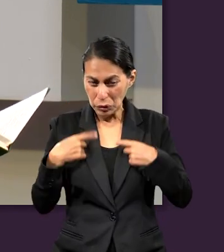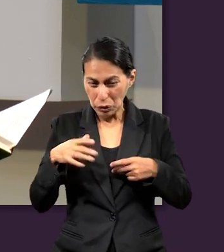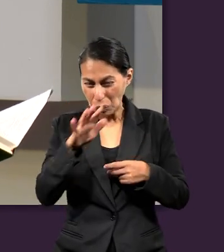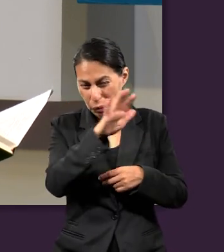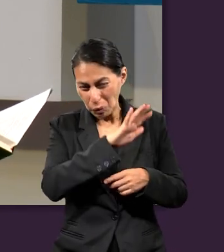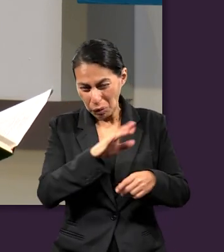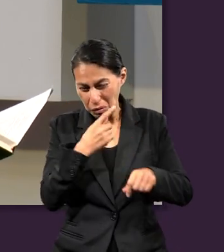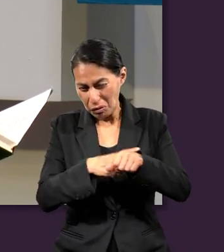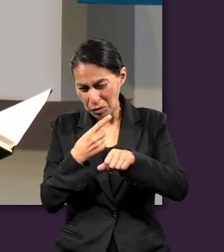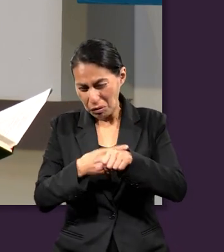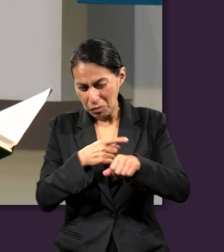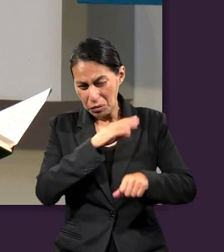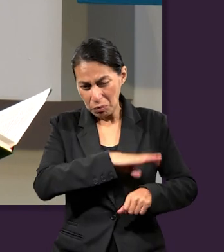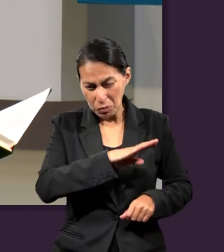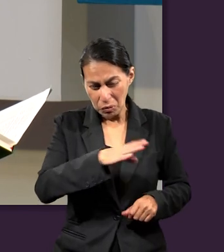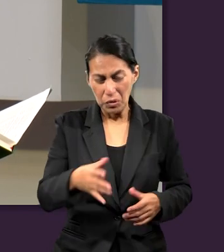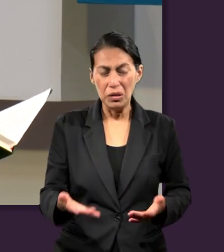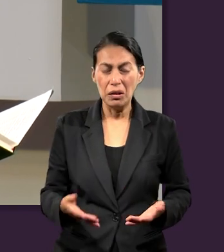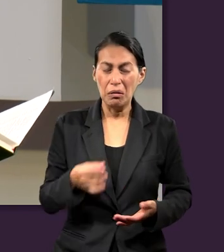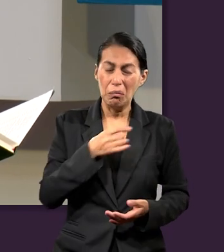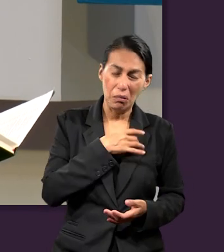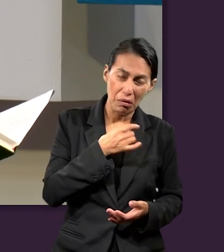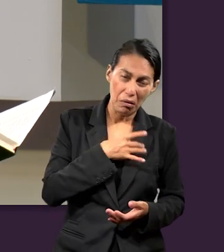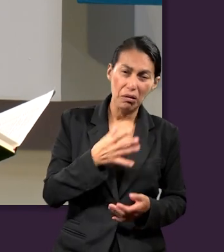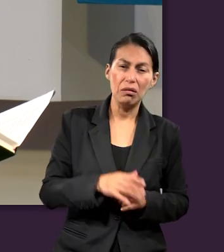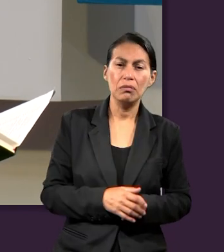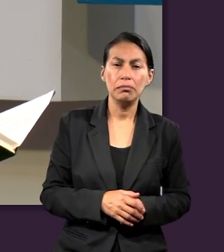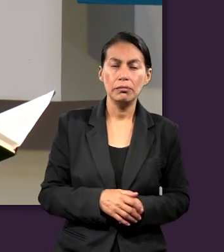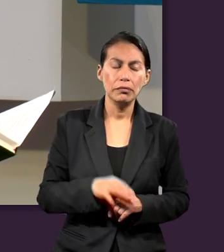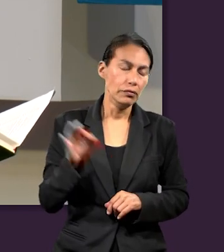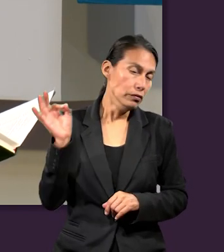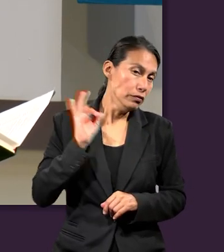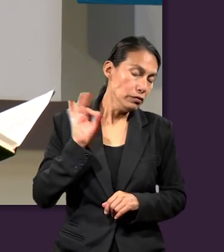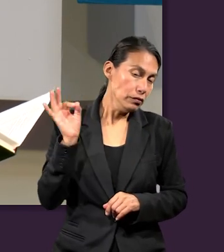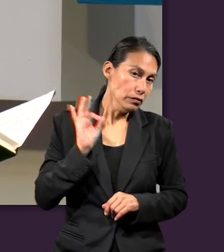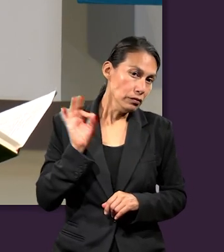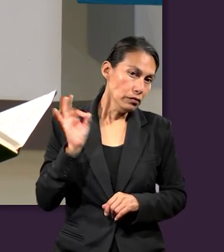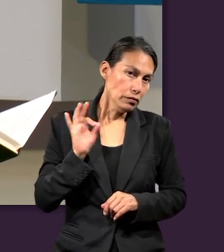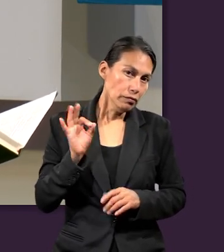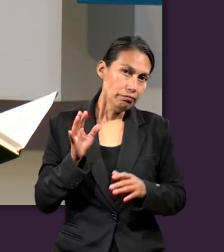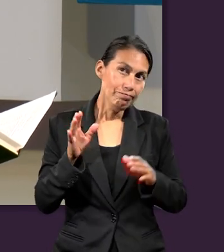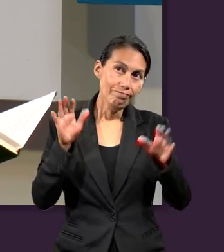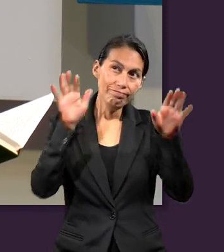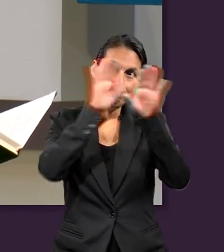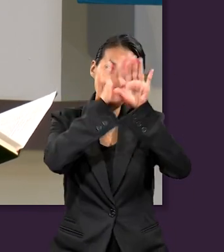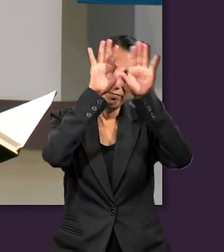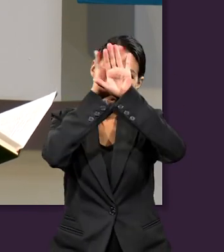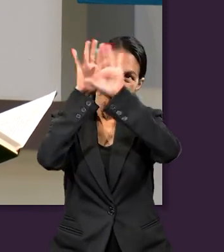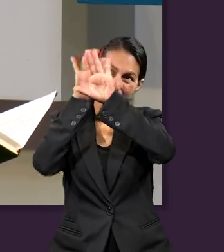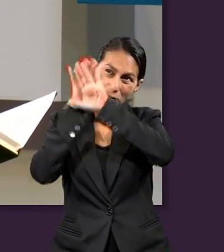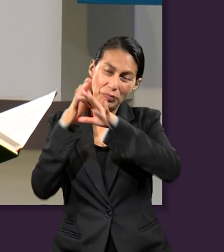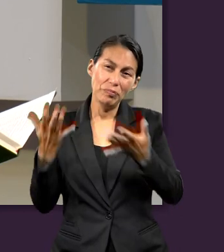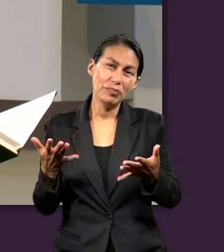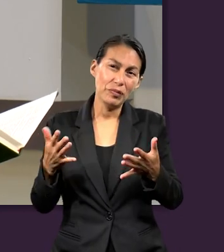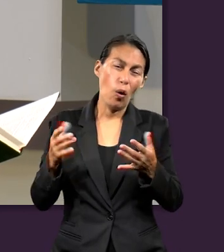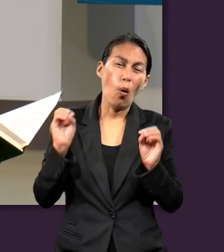postre al mundo en el temor tal vez algún fenómeno meteorológico